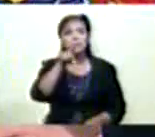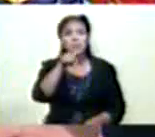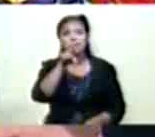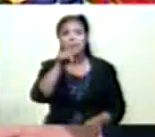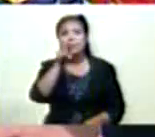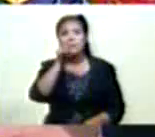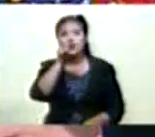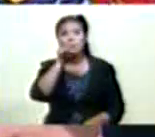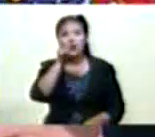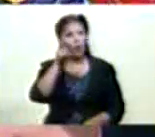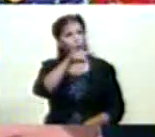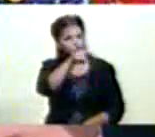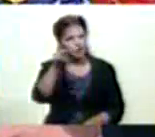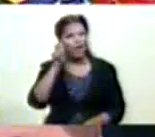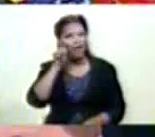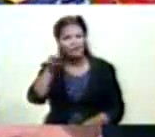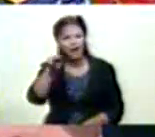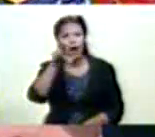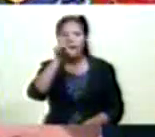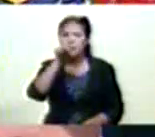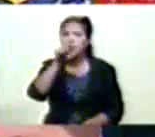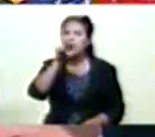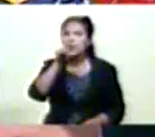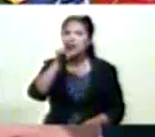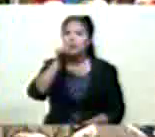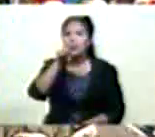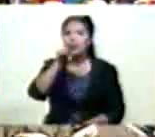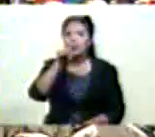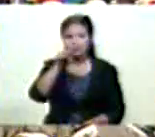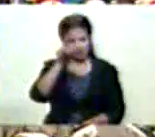¿Ustedes ven la serie del Chavo?